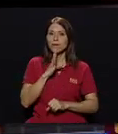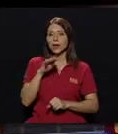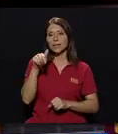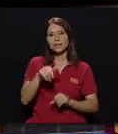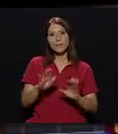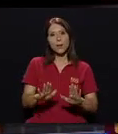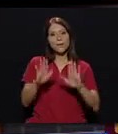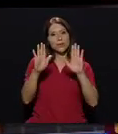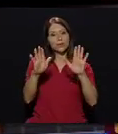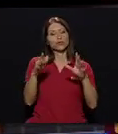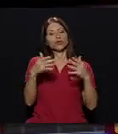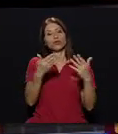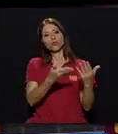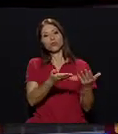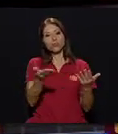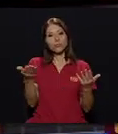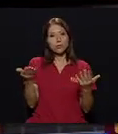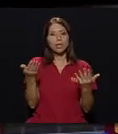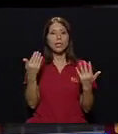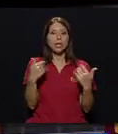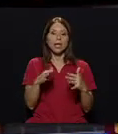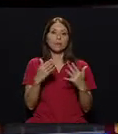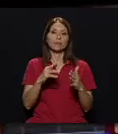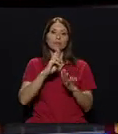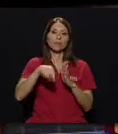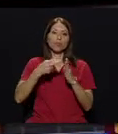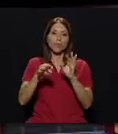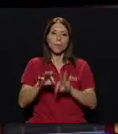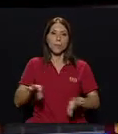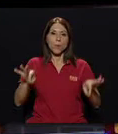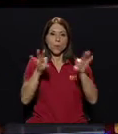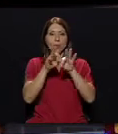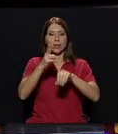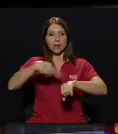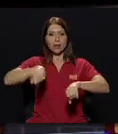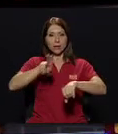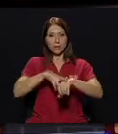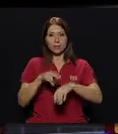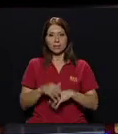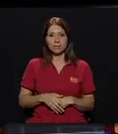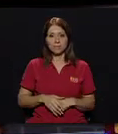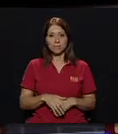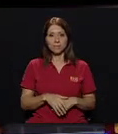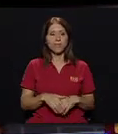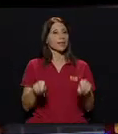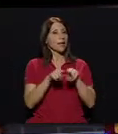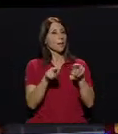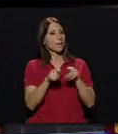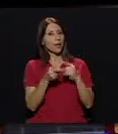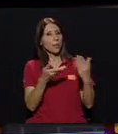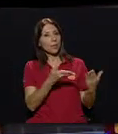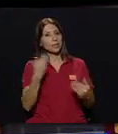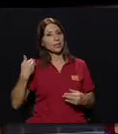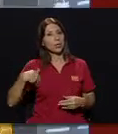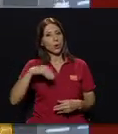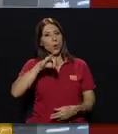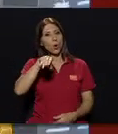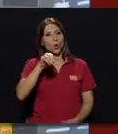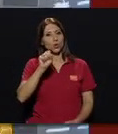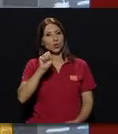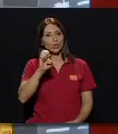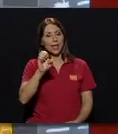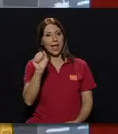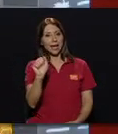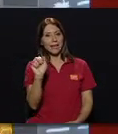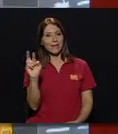maravillosas organismos que fue un papel muy importante dentro de la naturaleza, ¿verdad? También nos acompaña el